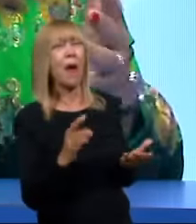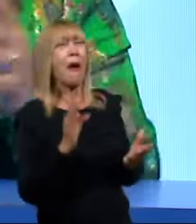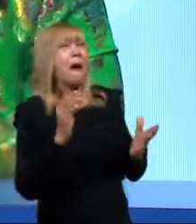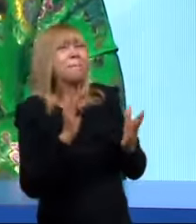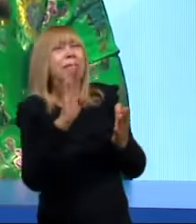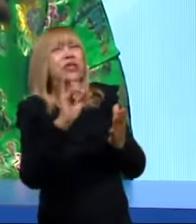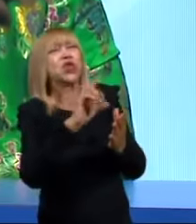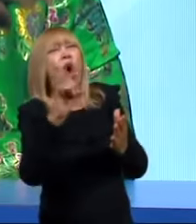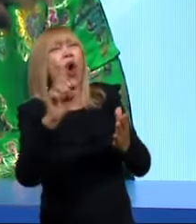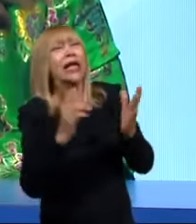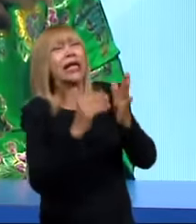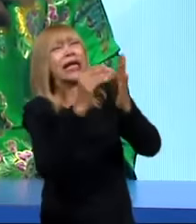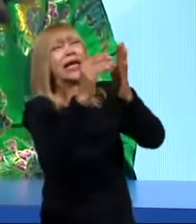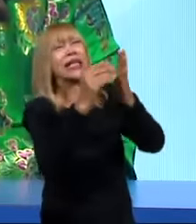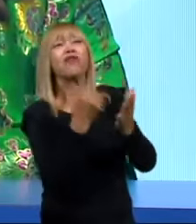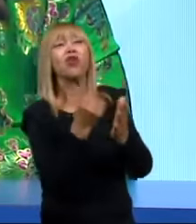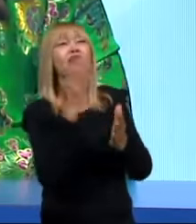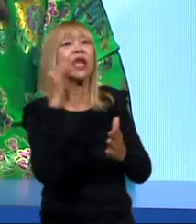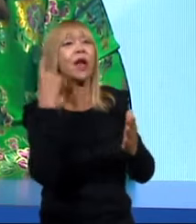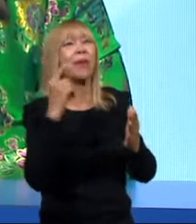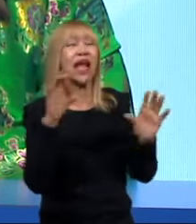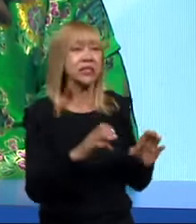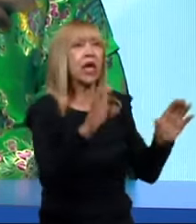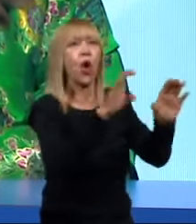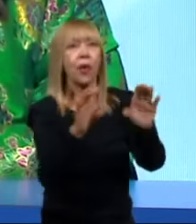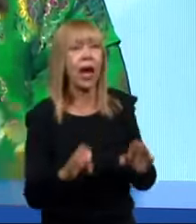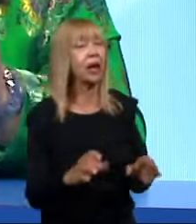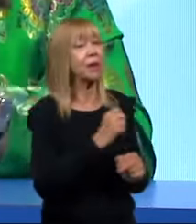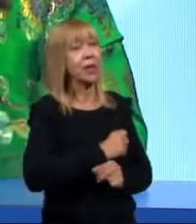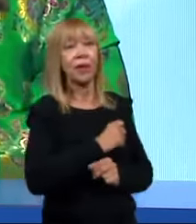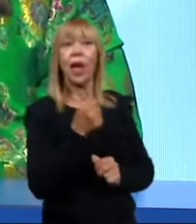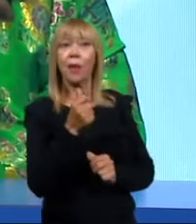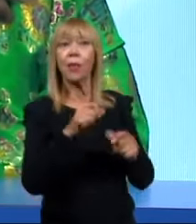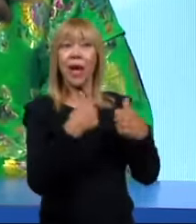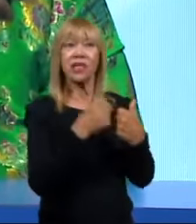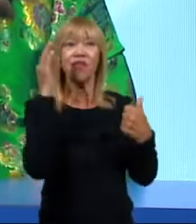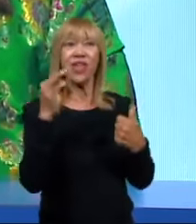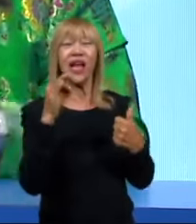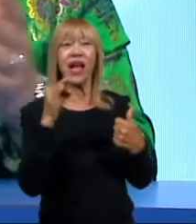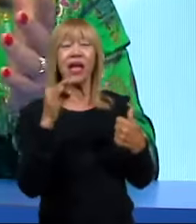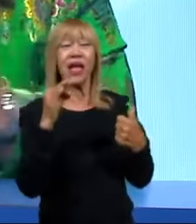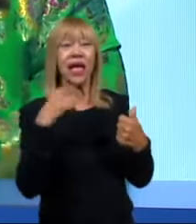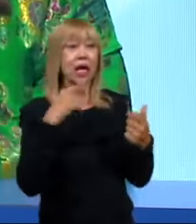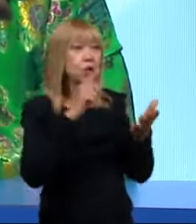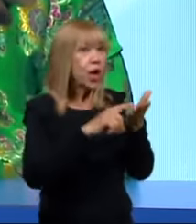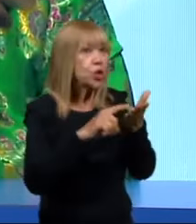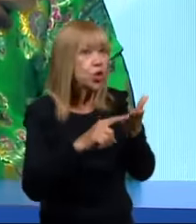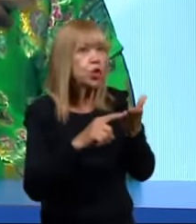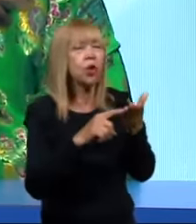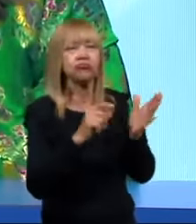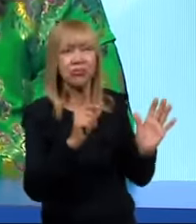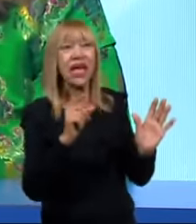billones de dólares en fondos federales cuando llegó para hacer obra. Lamentablemente, la propia agencia federal, el GAO, que hace un estudio